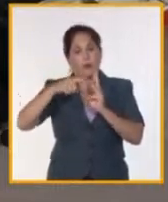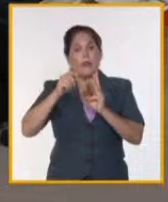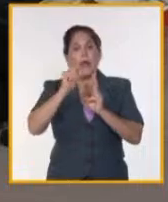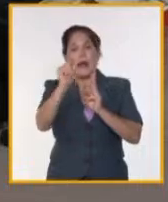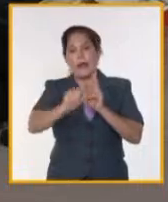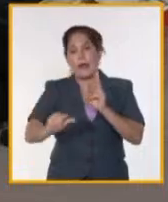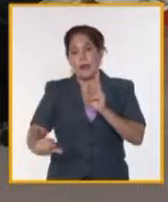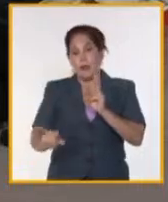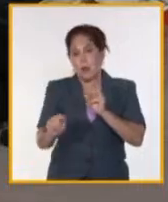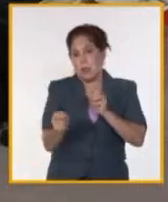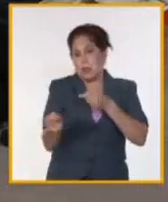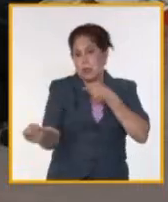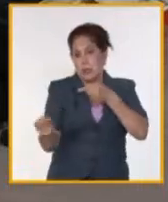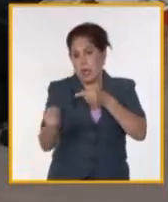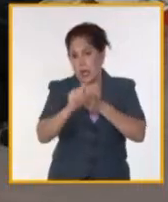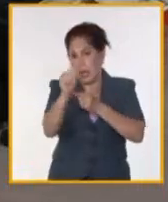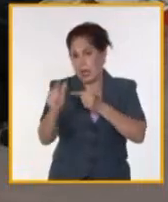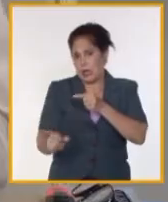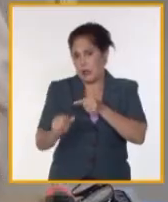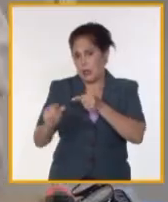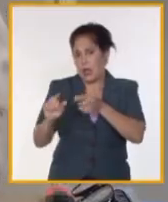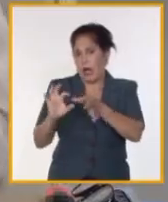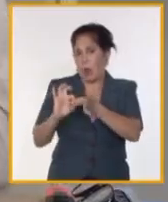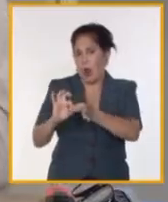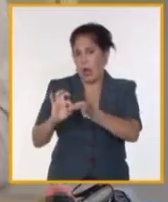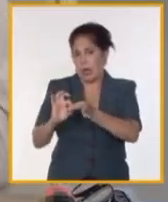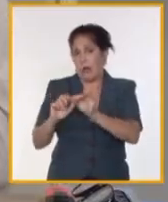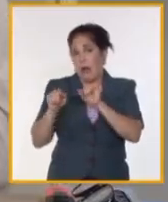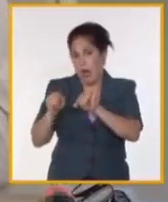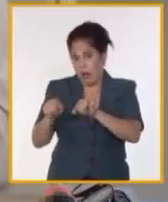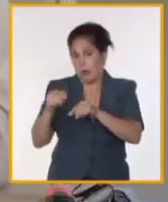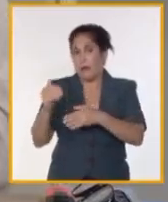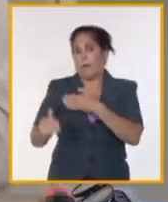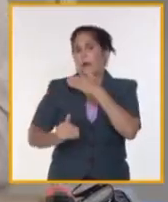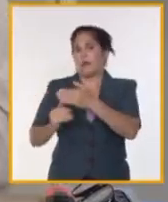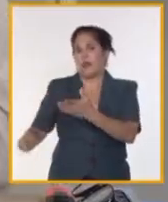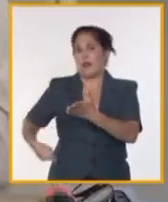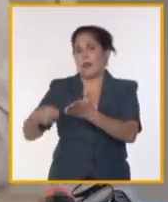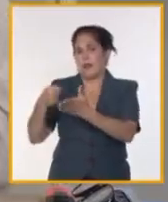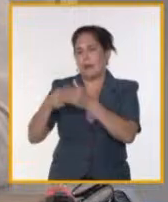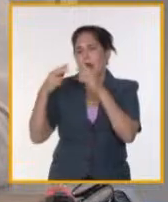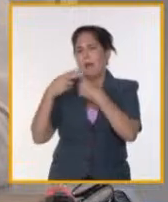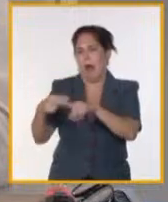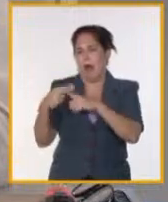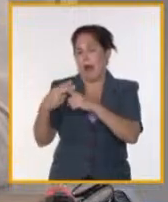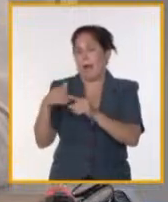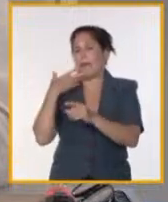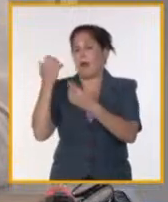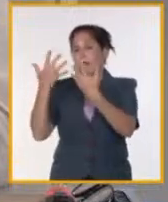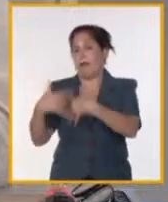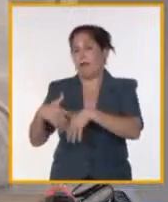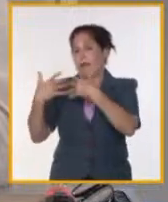A orillas de Cuyaguateje. Es el de Guanes, que por cierto ahora está en un proceso inversionista que le va a permitir